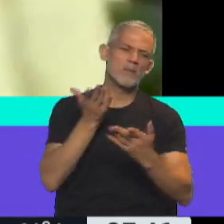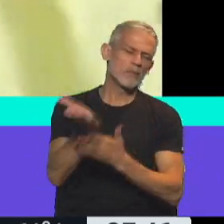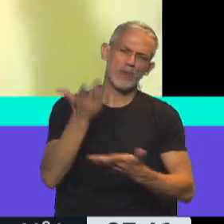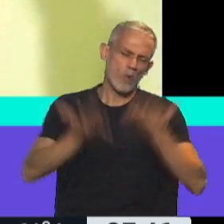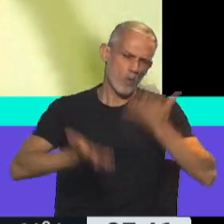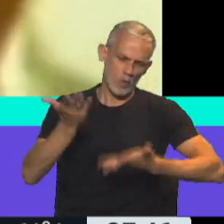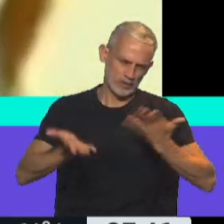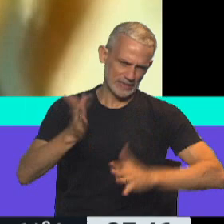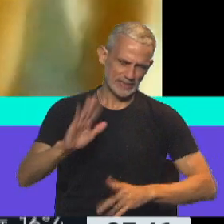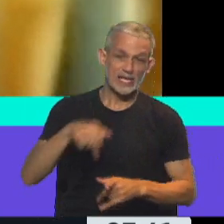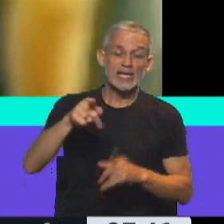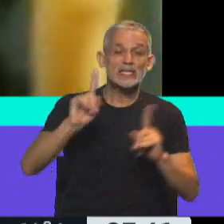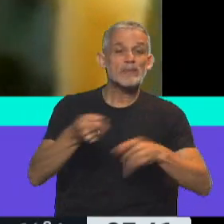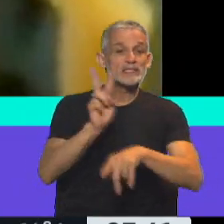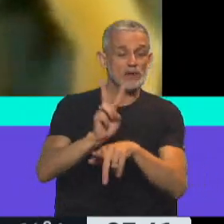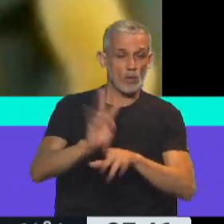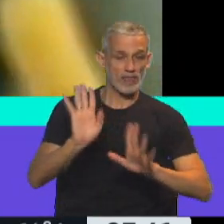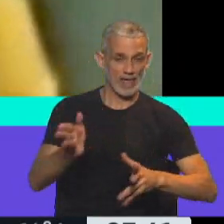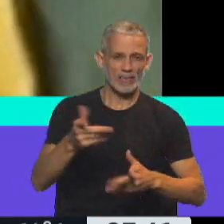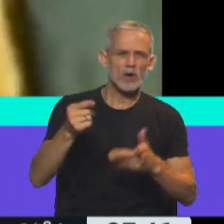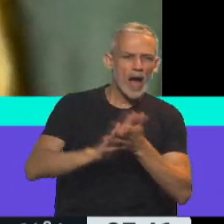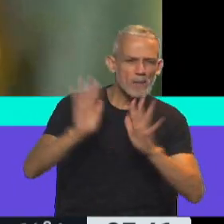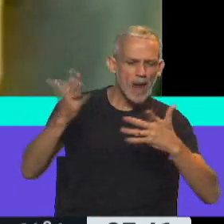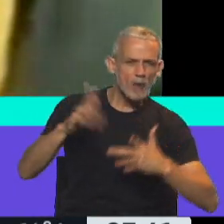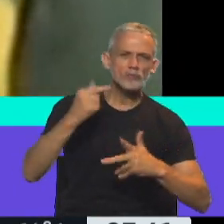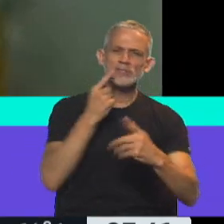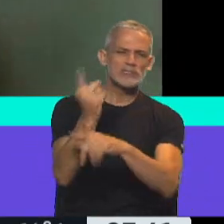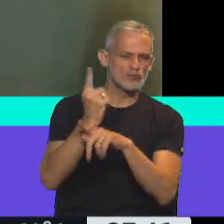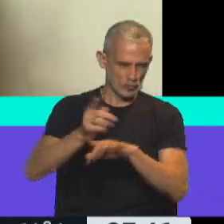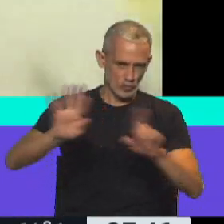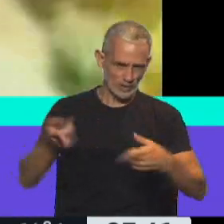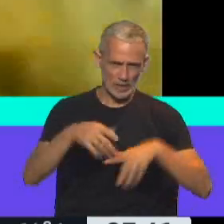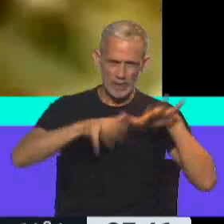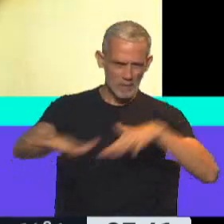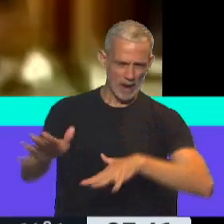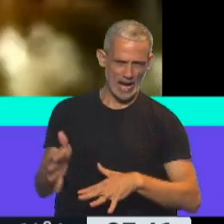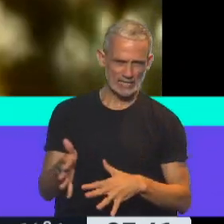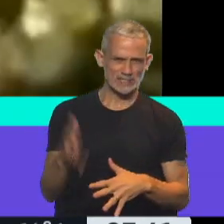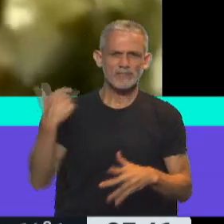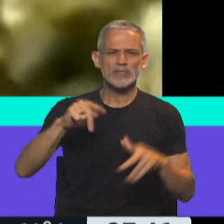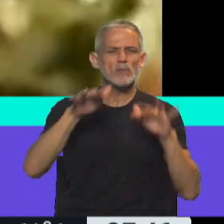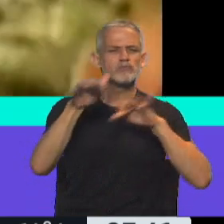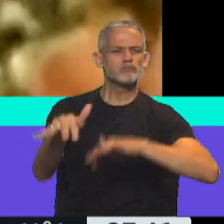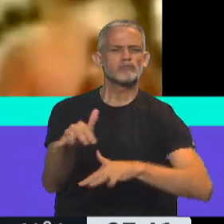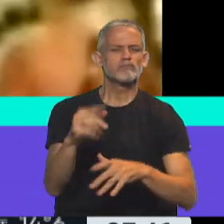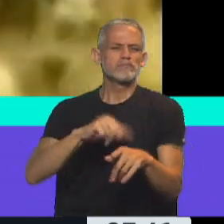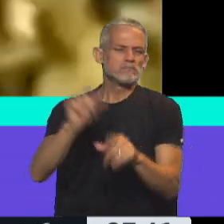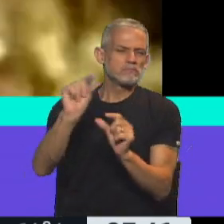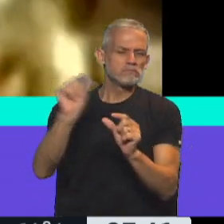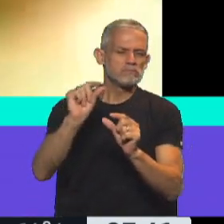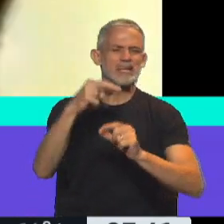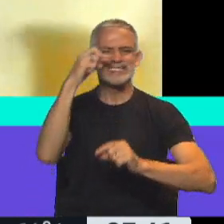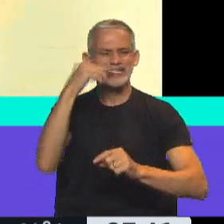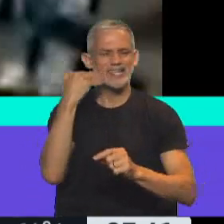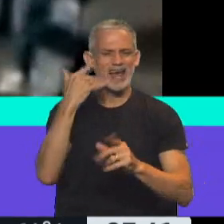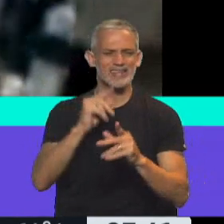«Justicia» y «Seguridad», con aplausos e insultos. Los manifestantes se concentraron minutos antes de las 19